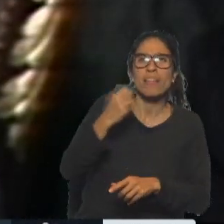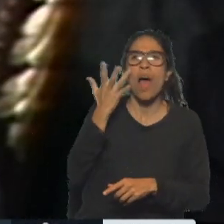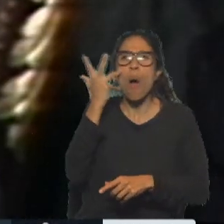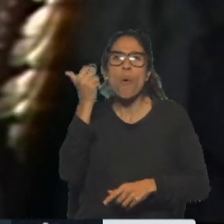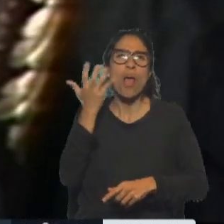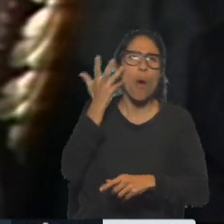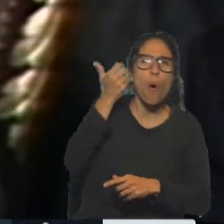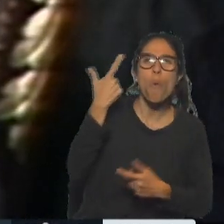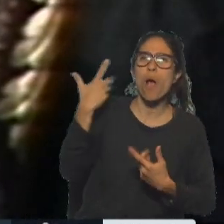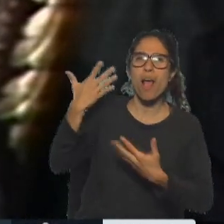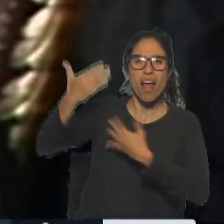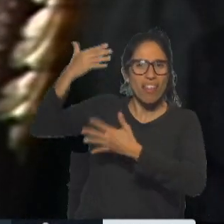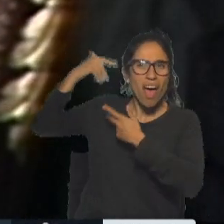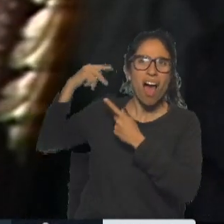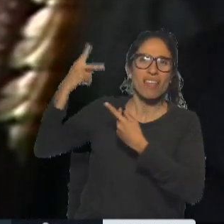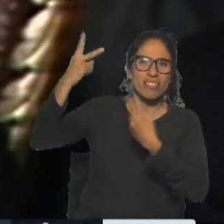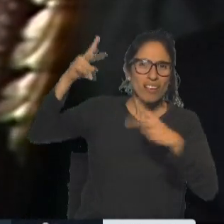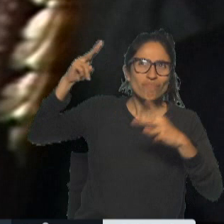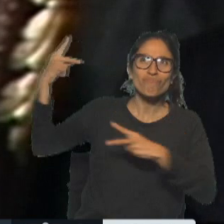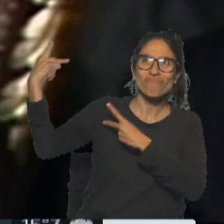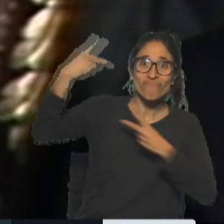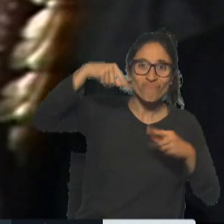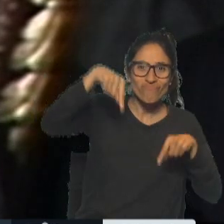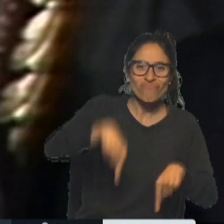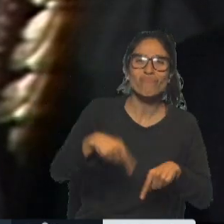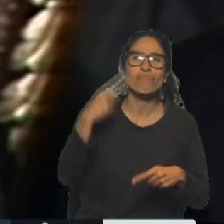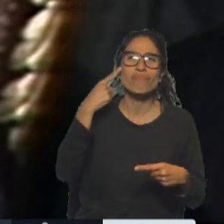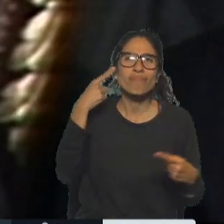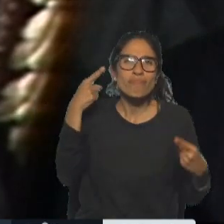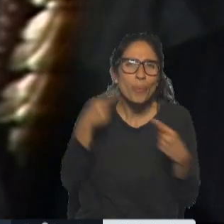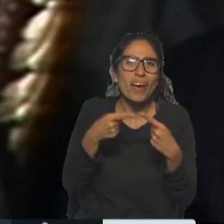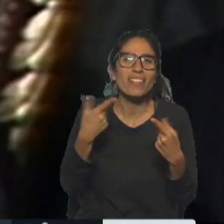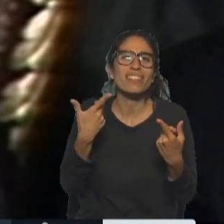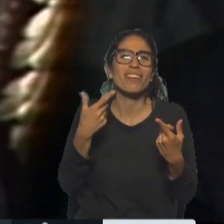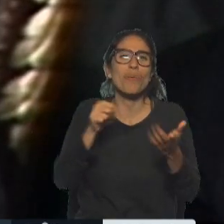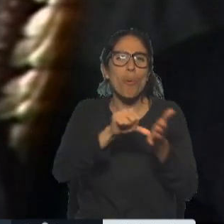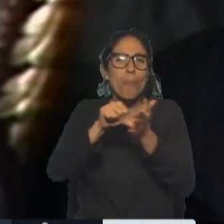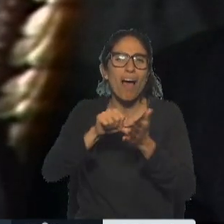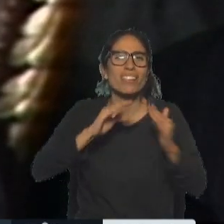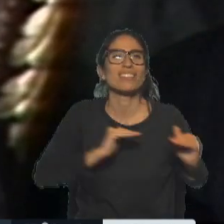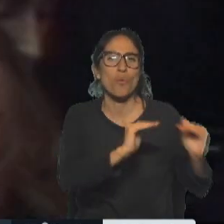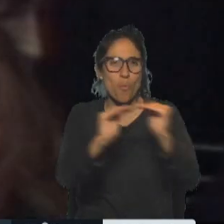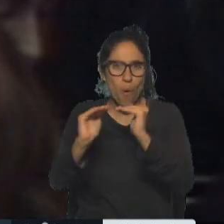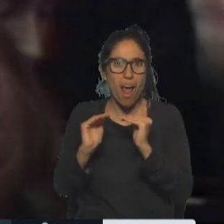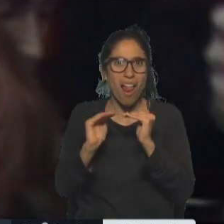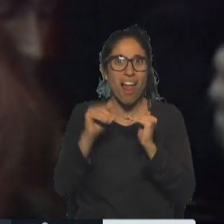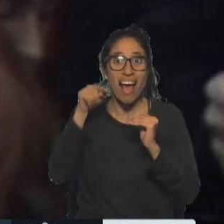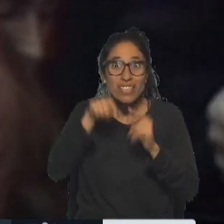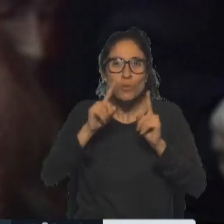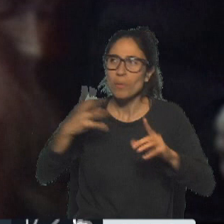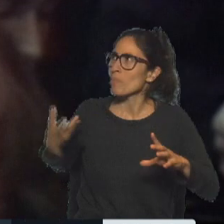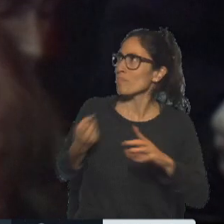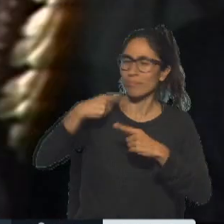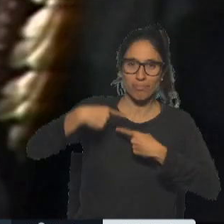nuestra generación que puso todo y dejó todo, pensando en un país de iguales. Pero yo sé y estoy convencido que en esta